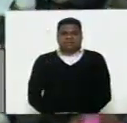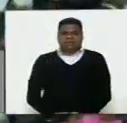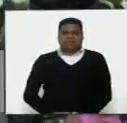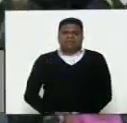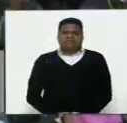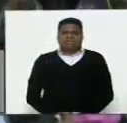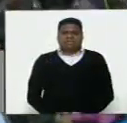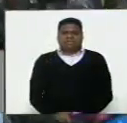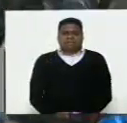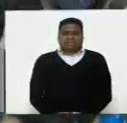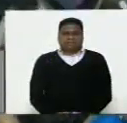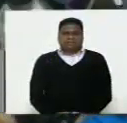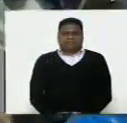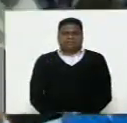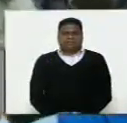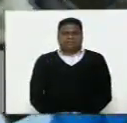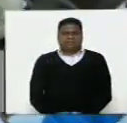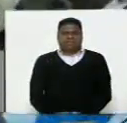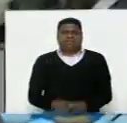que perdió